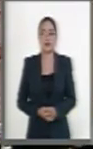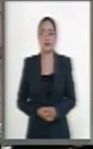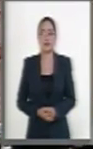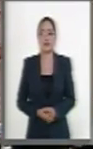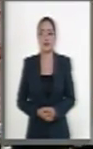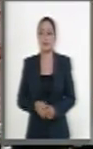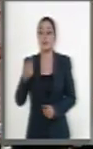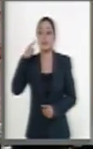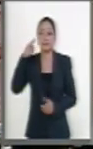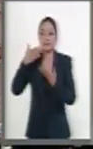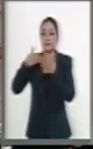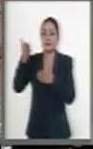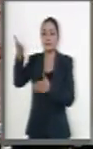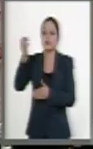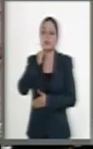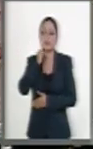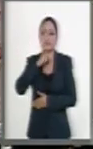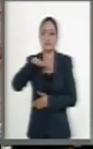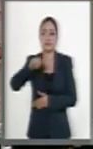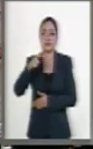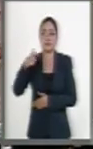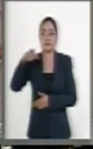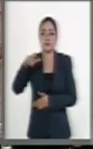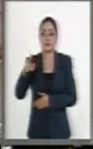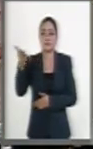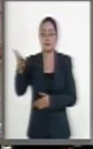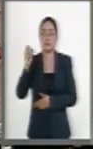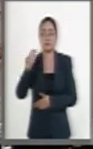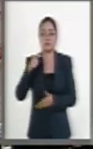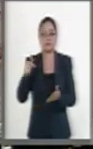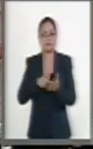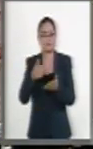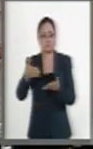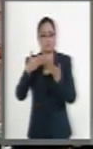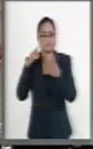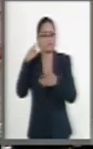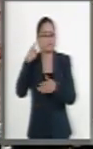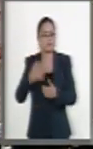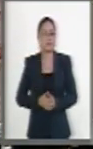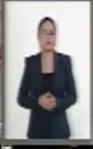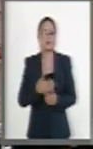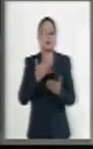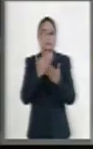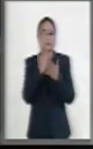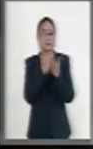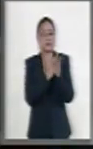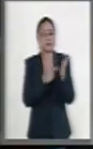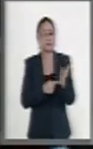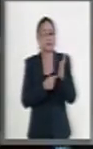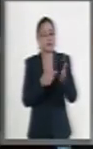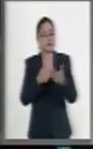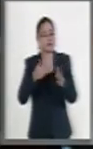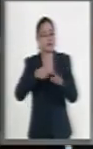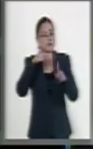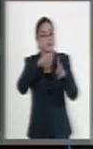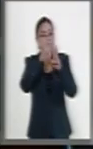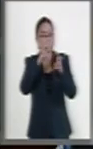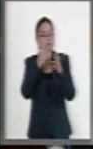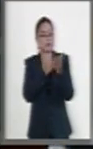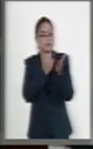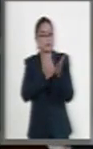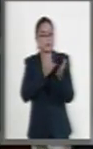Si le dan volumen al senador Melgar, por favor, en su escaño. Gracias, gracias. El dictamen que nos ocupa en materia fiscal